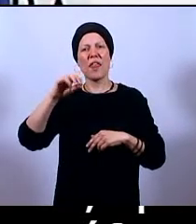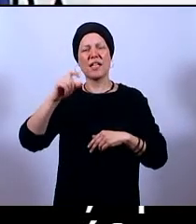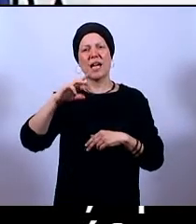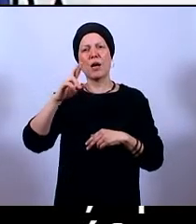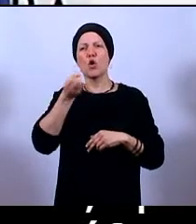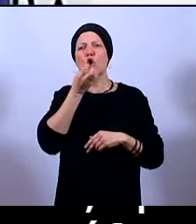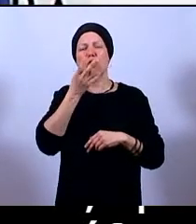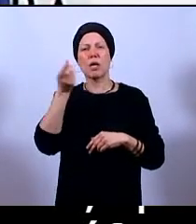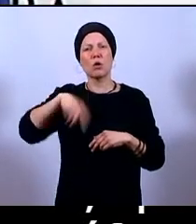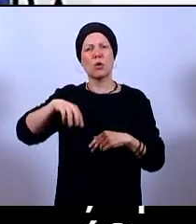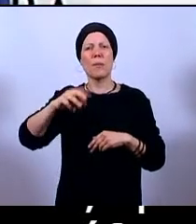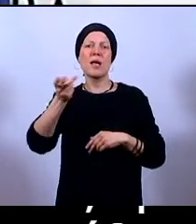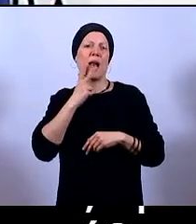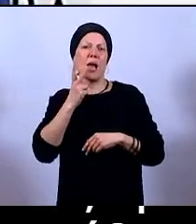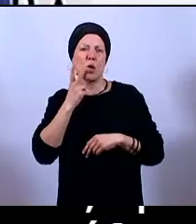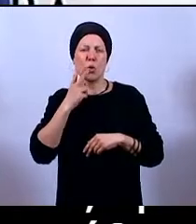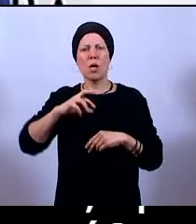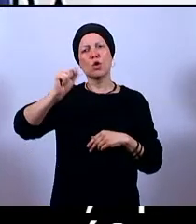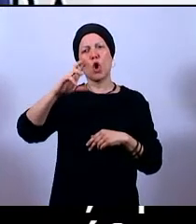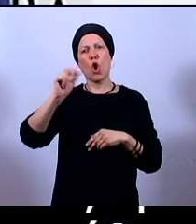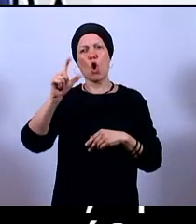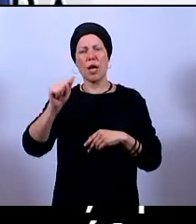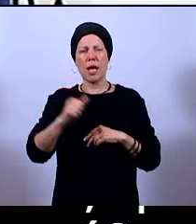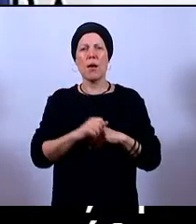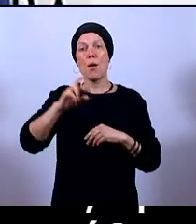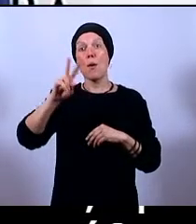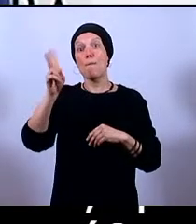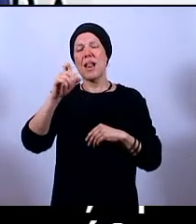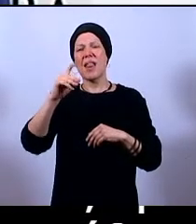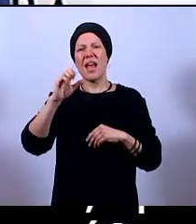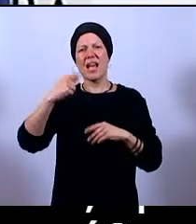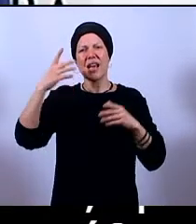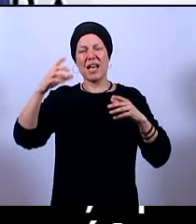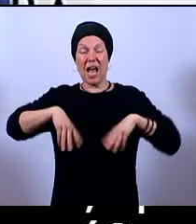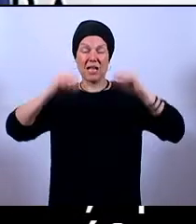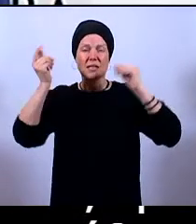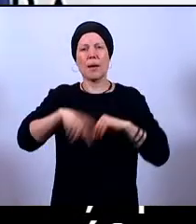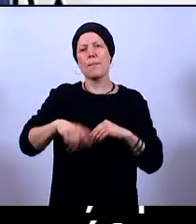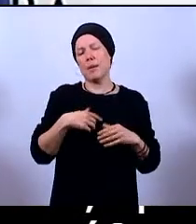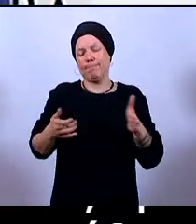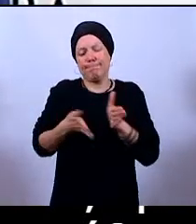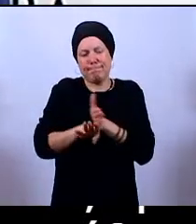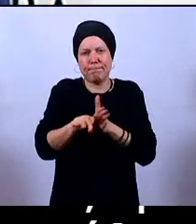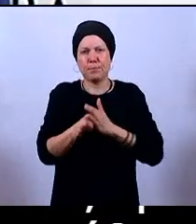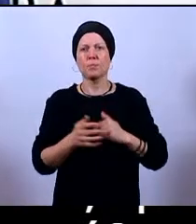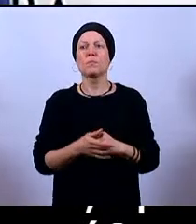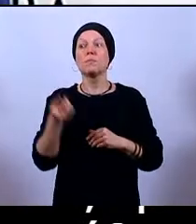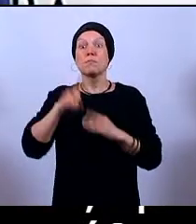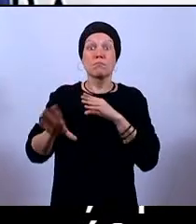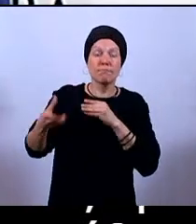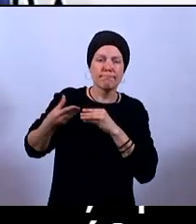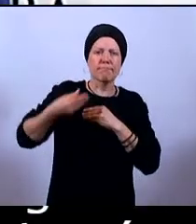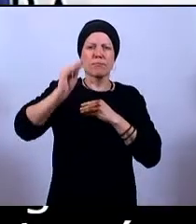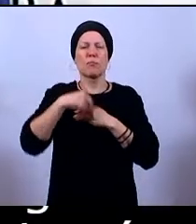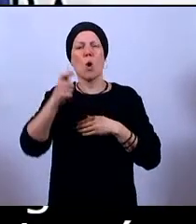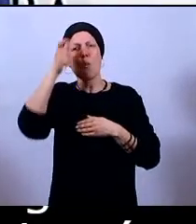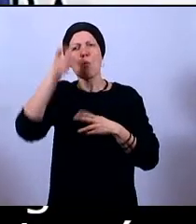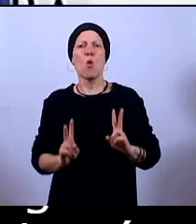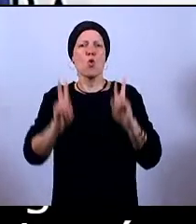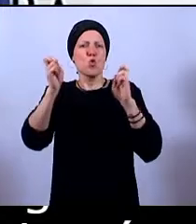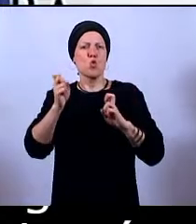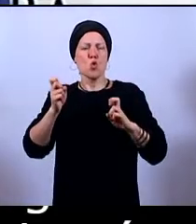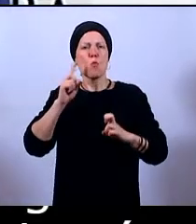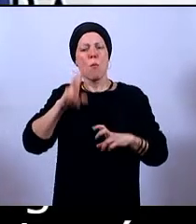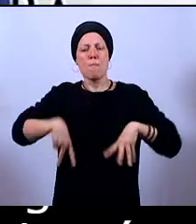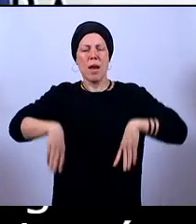Serrejón, Talayuela, Toril, Valdecañas de Tajo y Valdeúncar. Y además hay que añadir Pueblo Nuevo de Miramontes